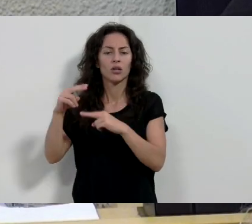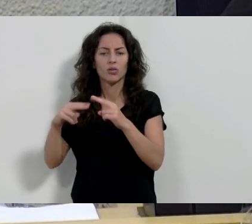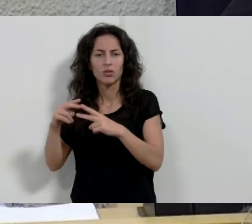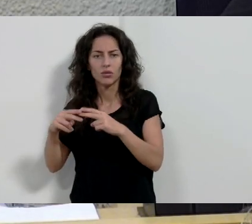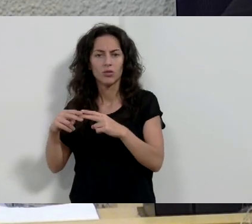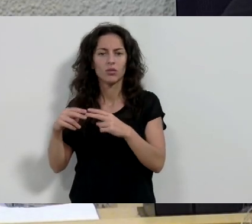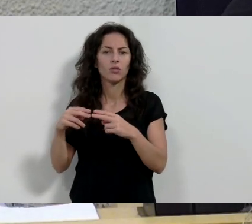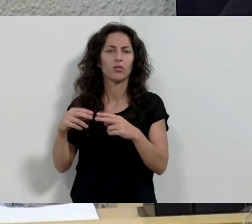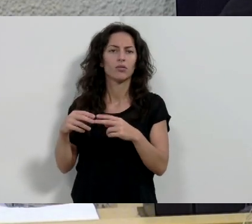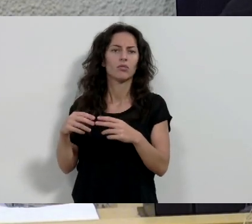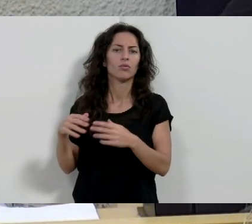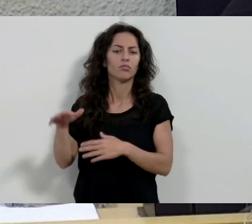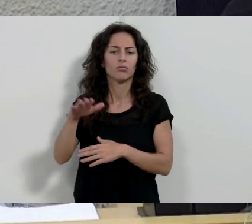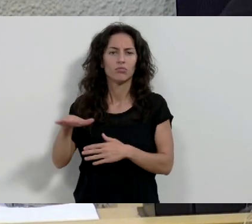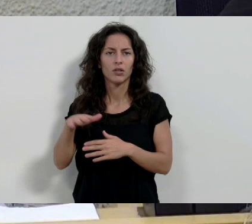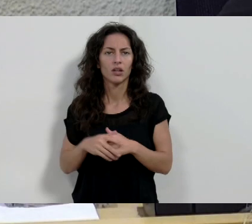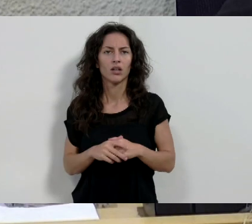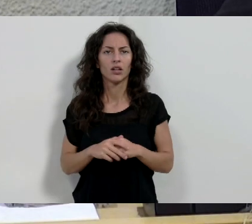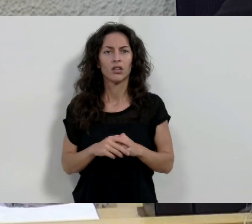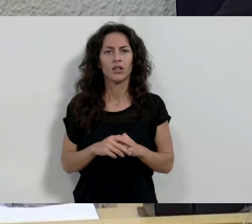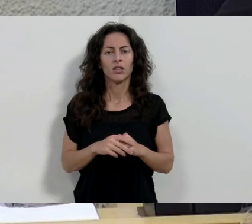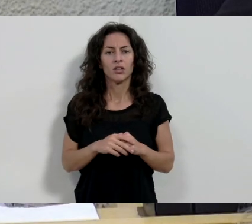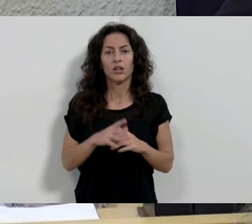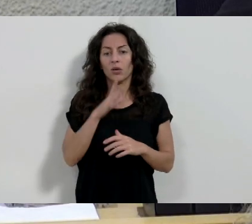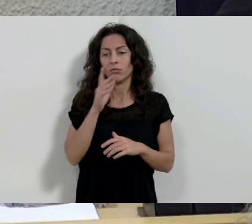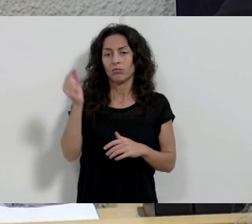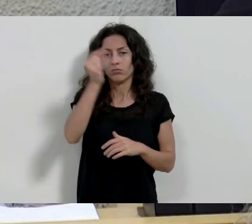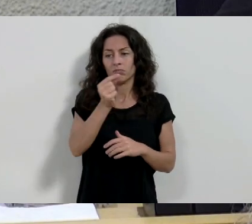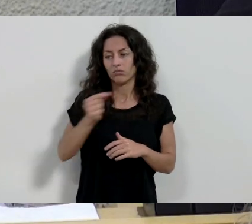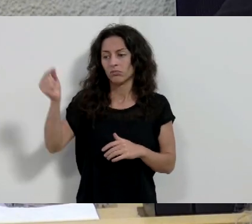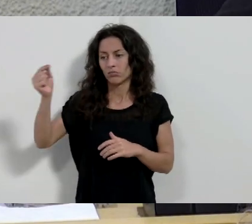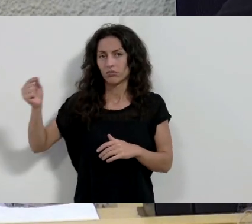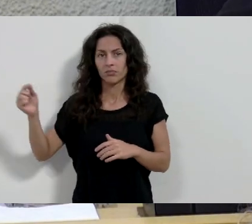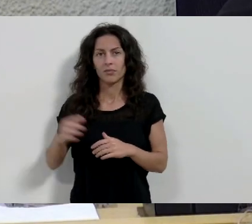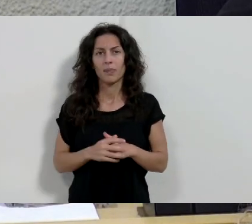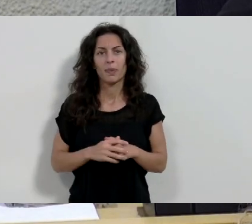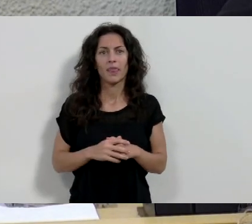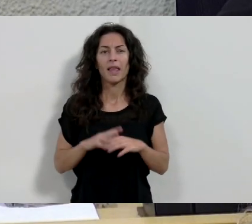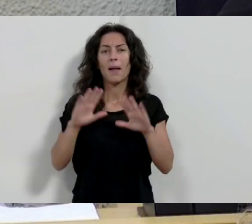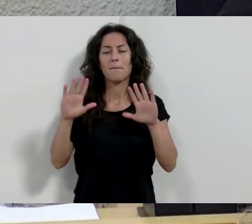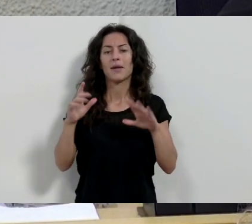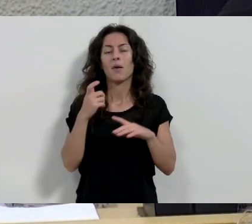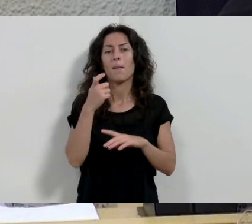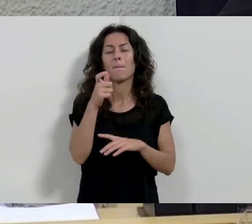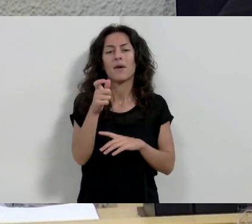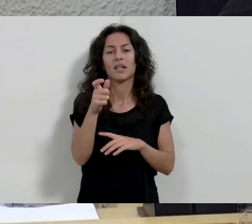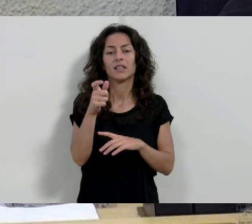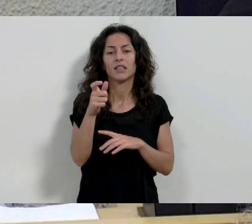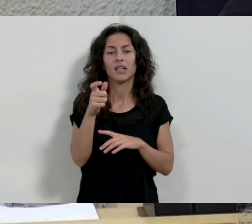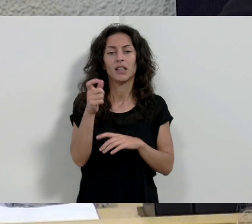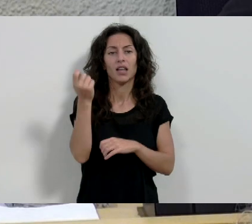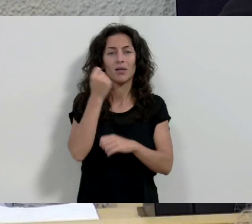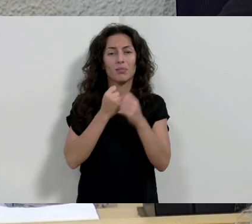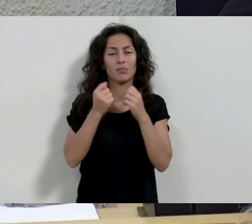está vandalizado por esas pintadas. Lo que no estamos de acuerdo es con esa partida presupuestaria de 100.000 euros que ustedes